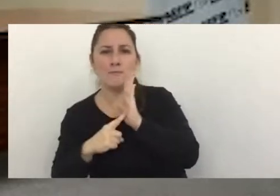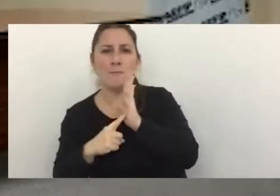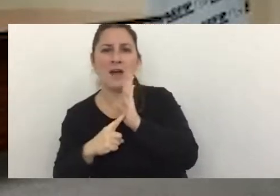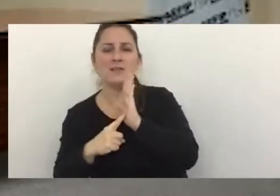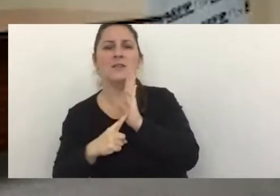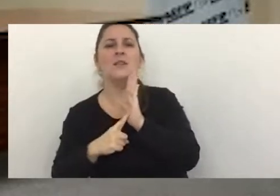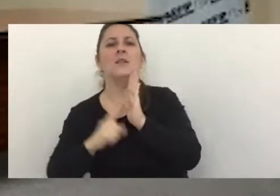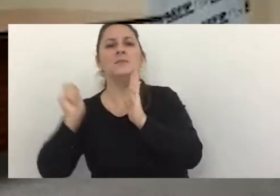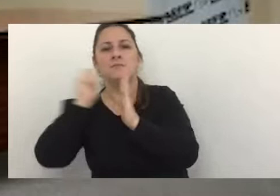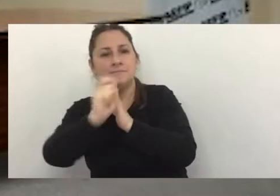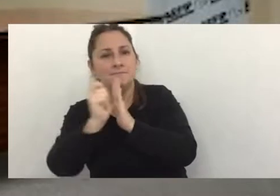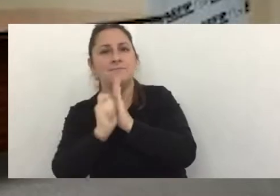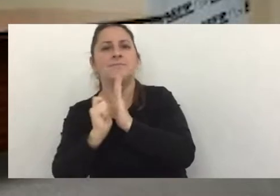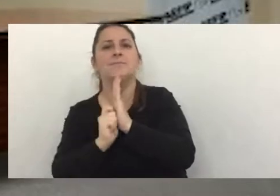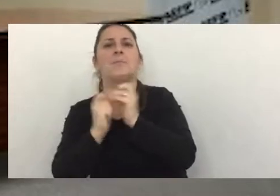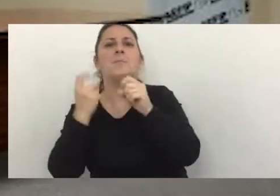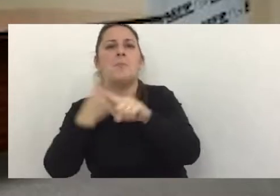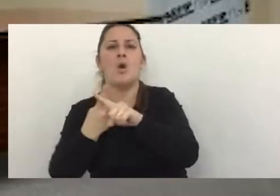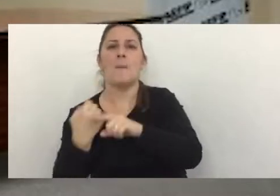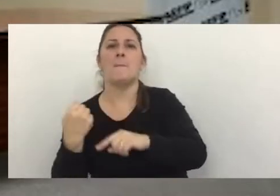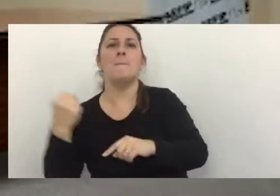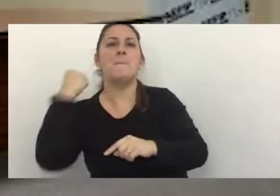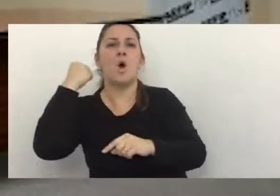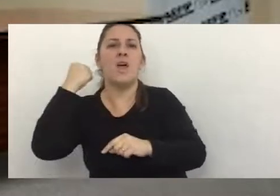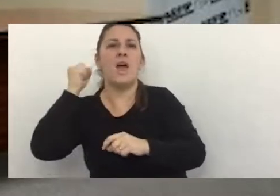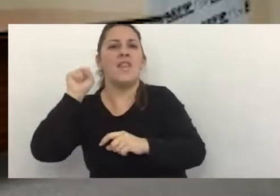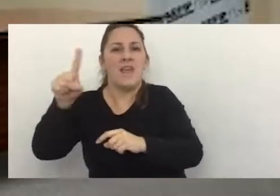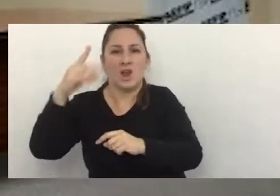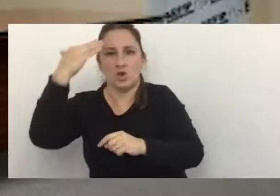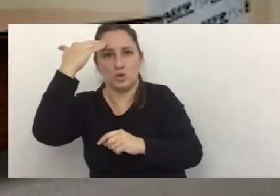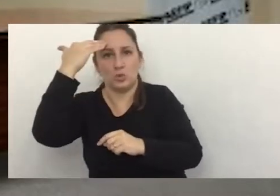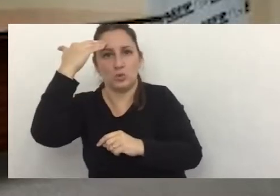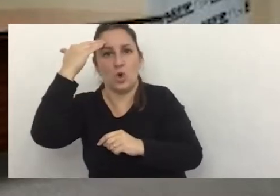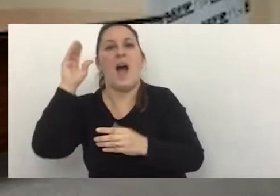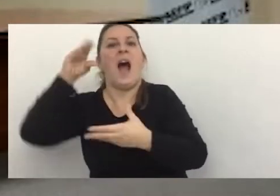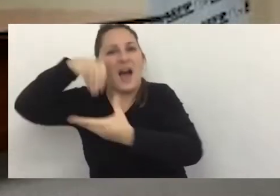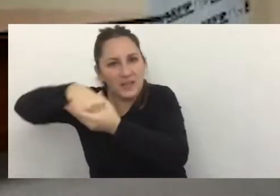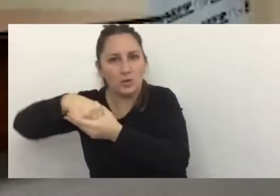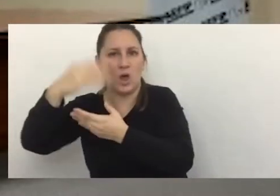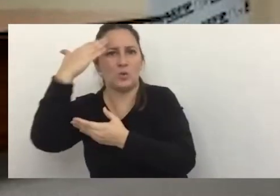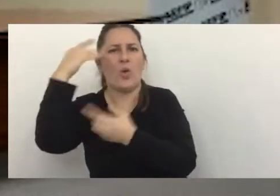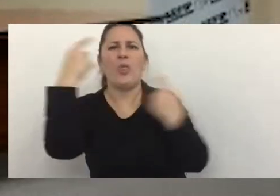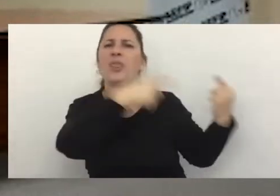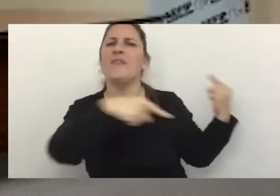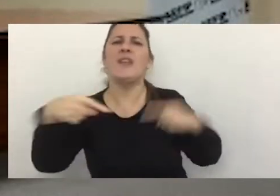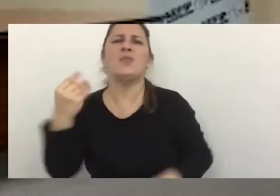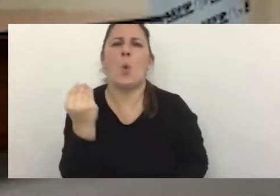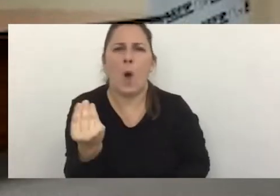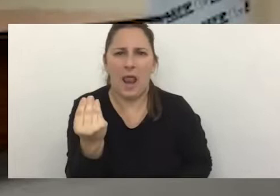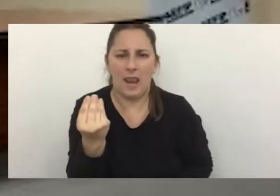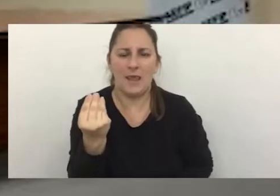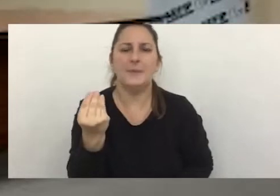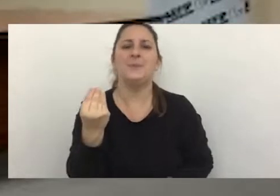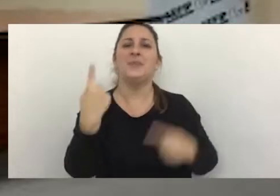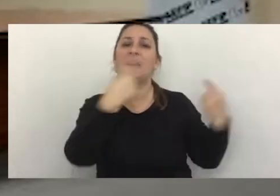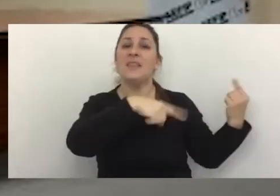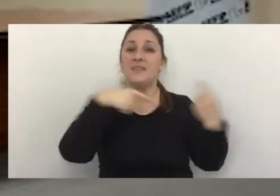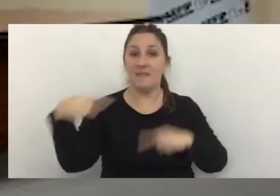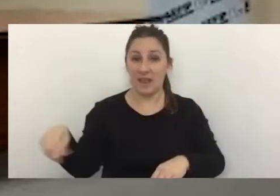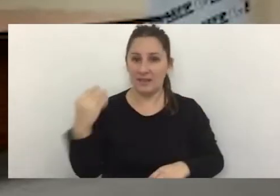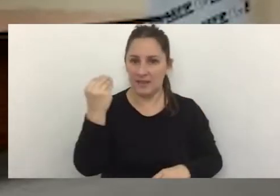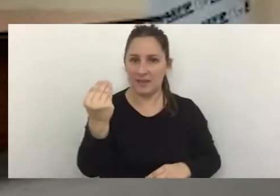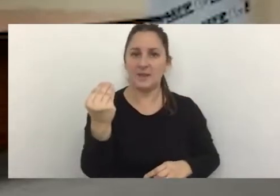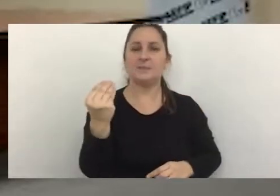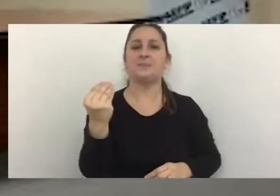dictadas a través del poder constituyente en una constitución? La diferencia está en que